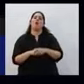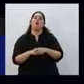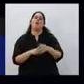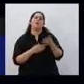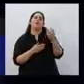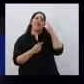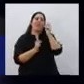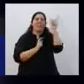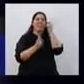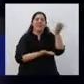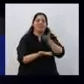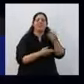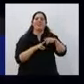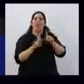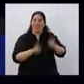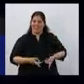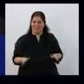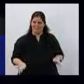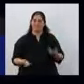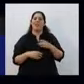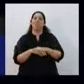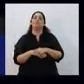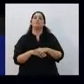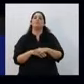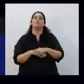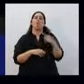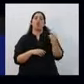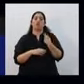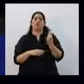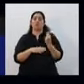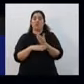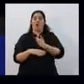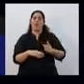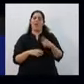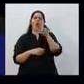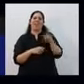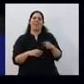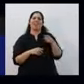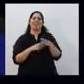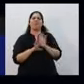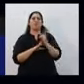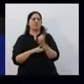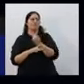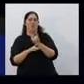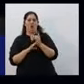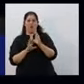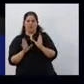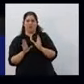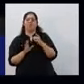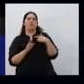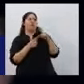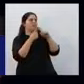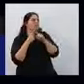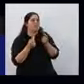intercambio de ideas y tecnología cuando llegamos la argentina era uno de los países más aislados del mundo tenía pocas relaciones